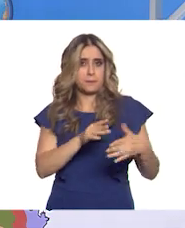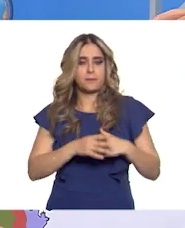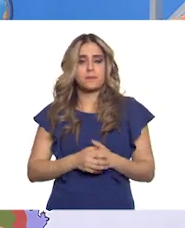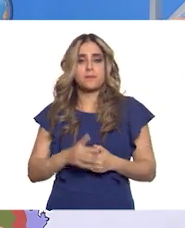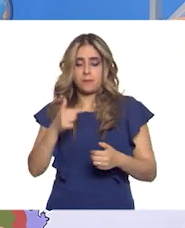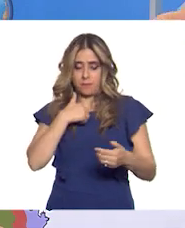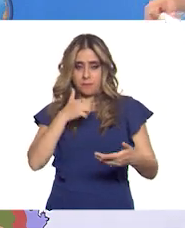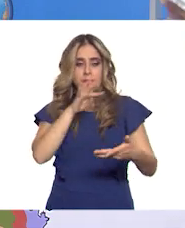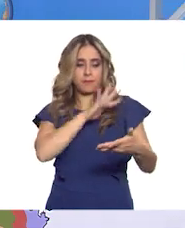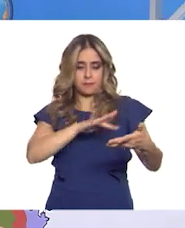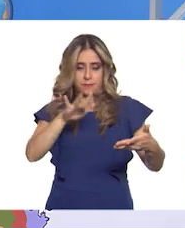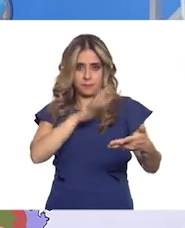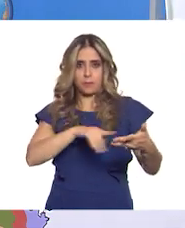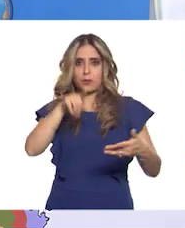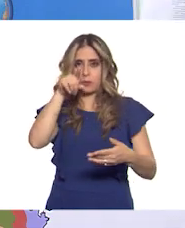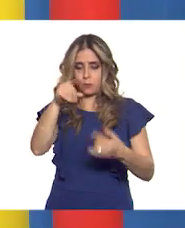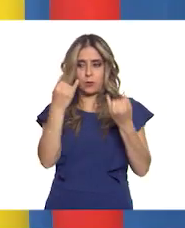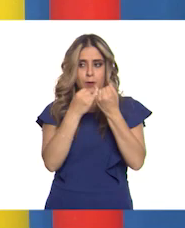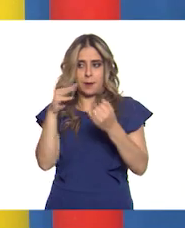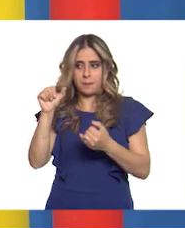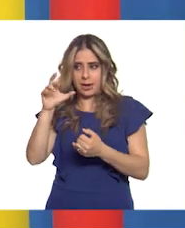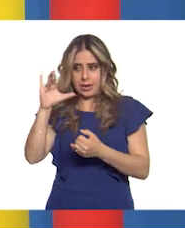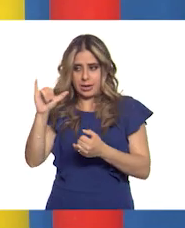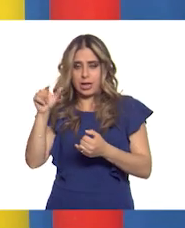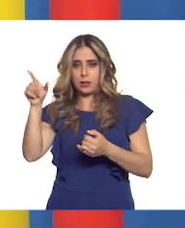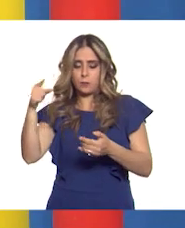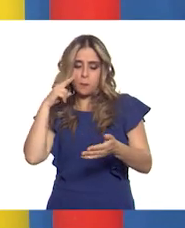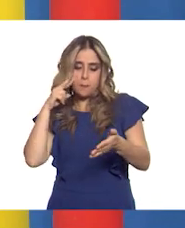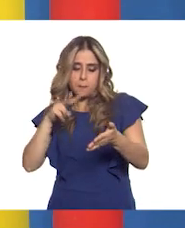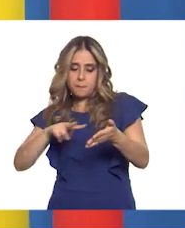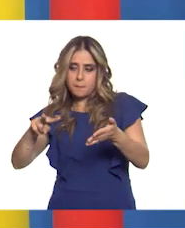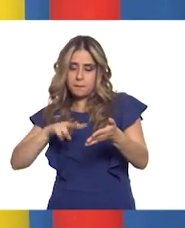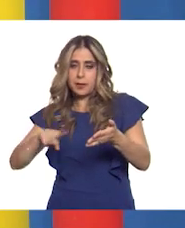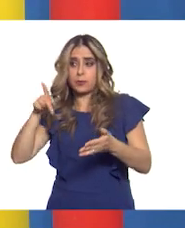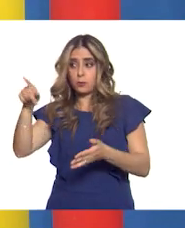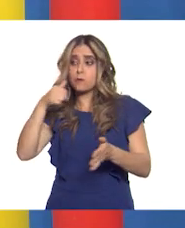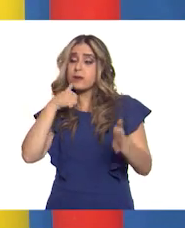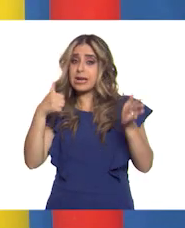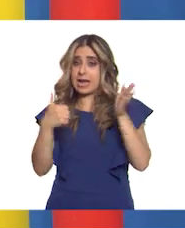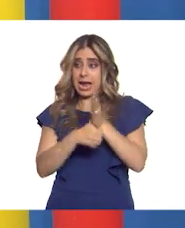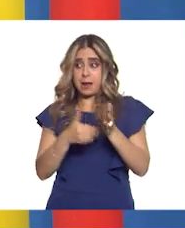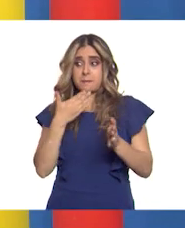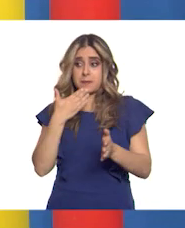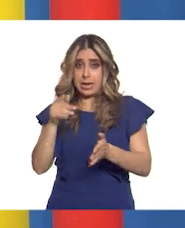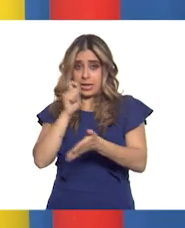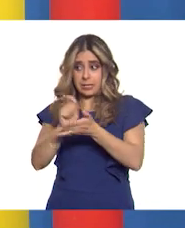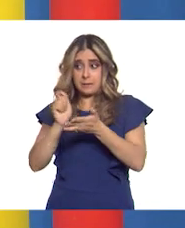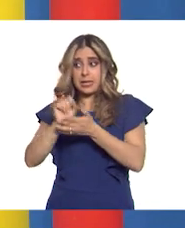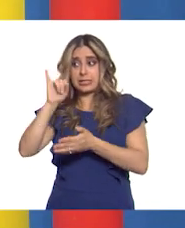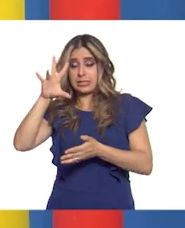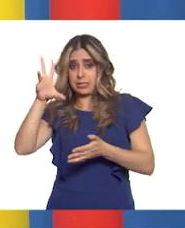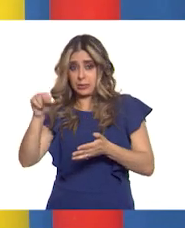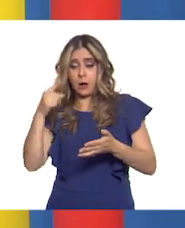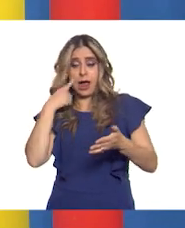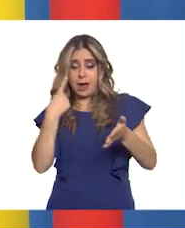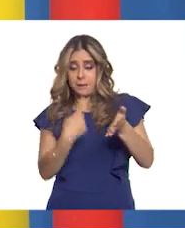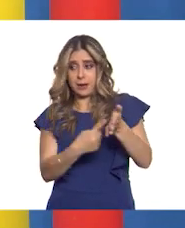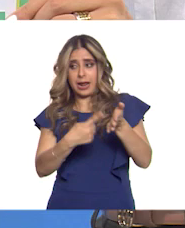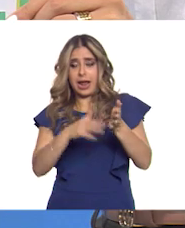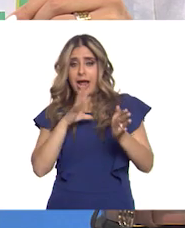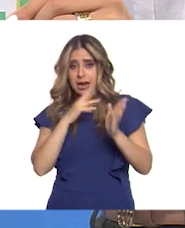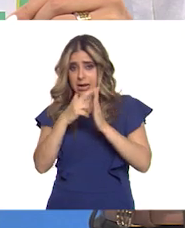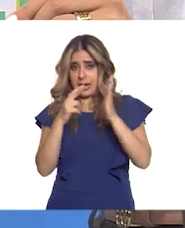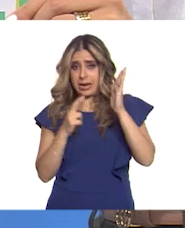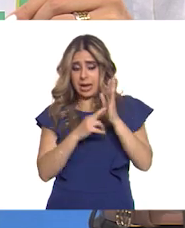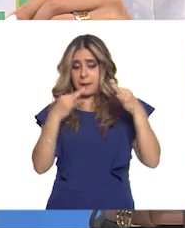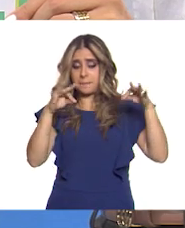voy leyendo, tú también, María, puedes ir verificando si tu carta cumple con ellos. Muy bien. Sí. Y en casa, ustedes con su